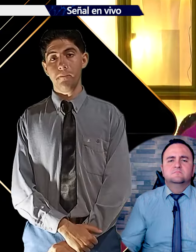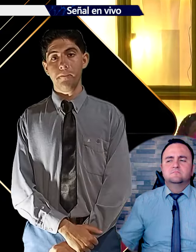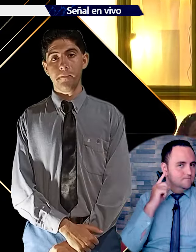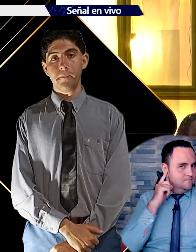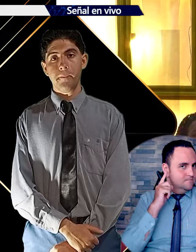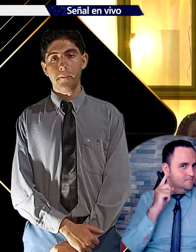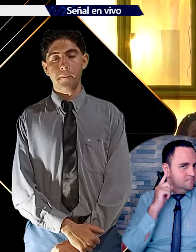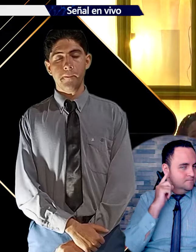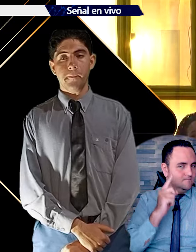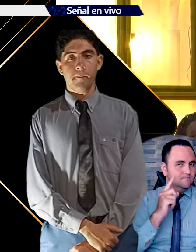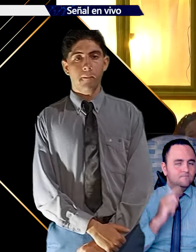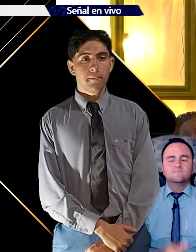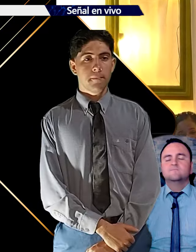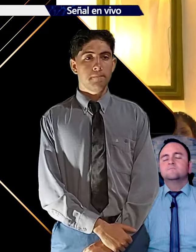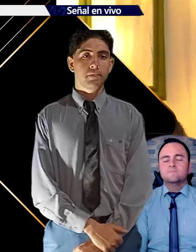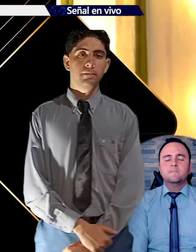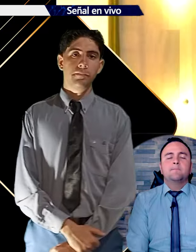adolescente.